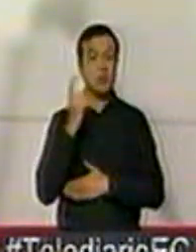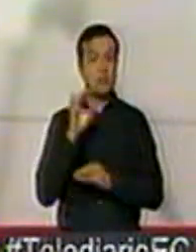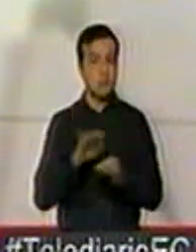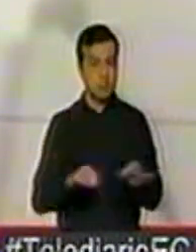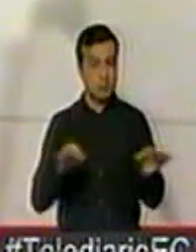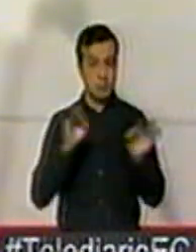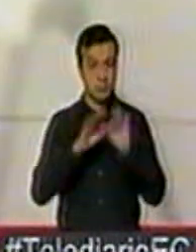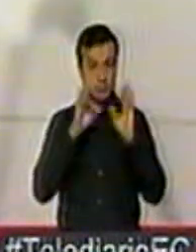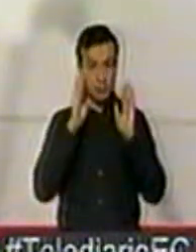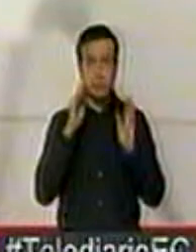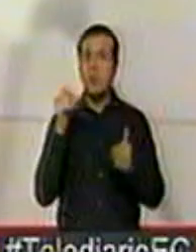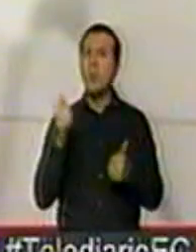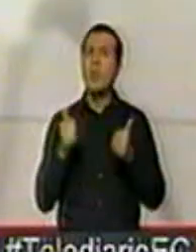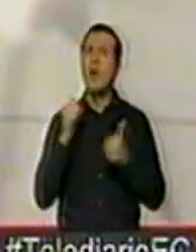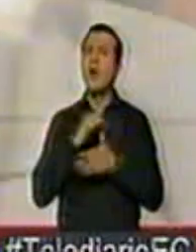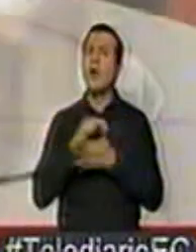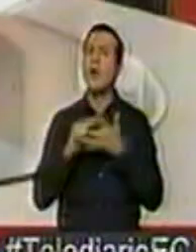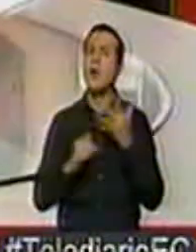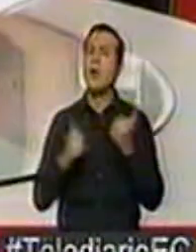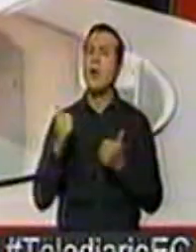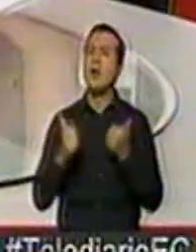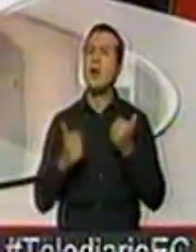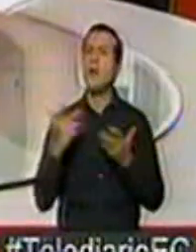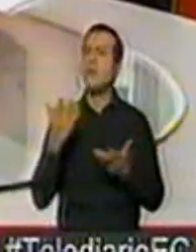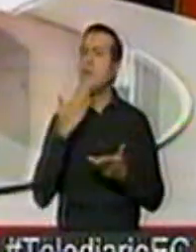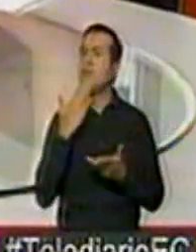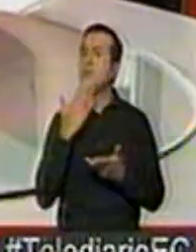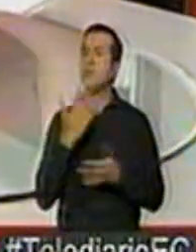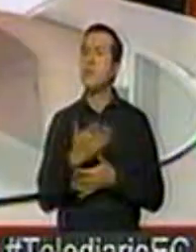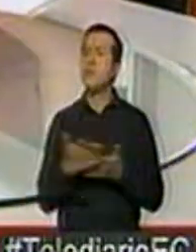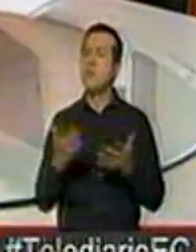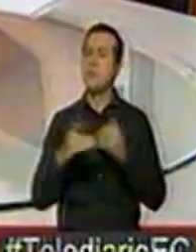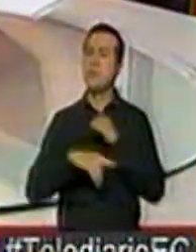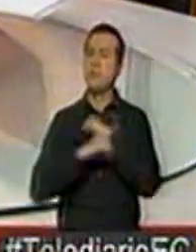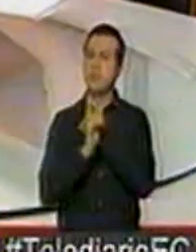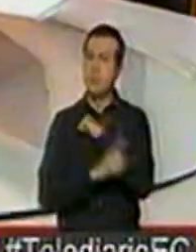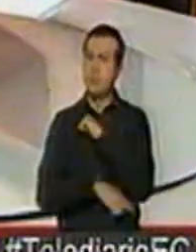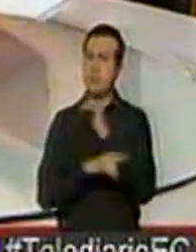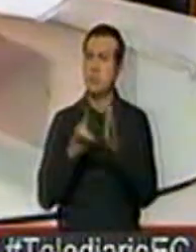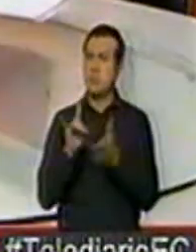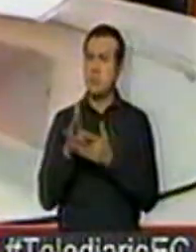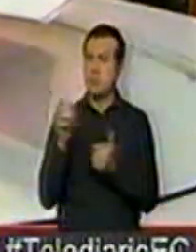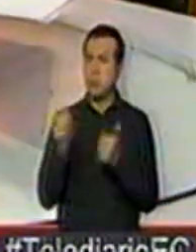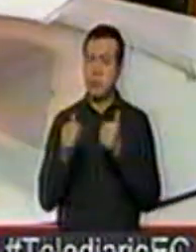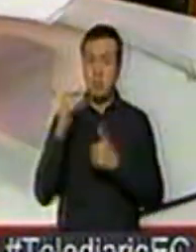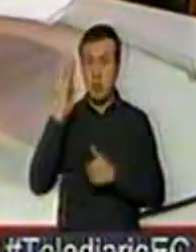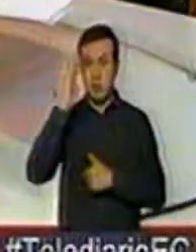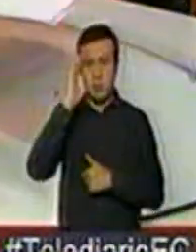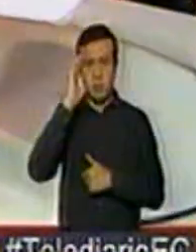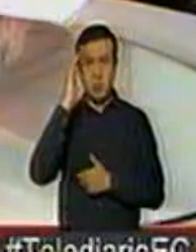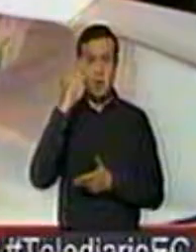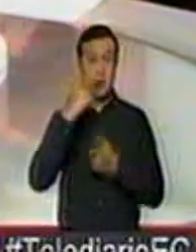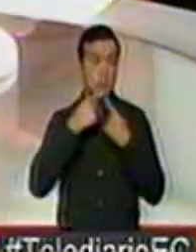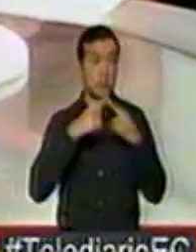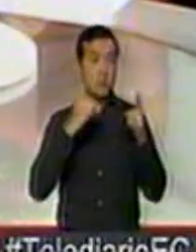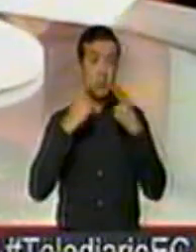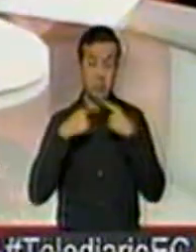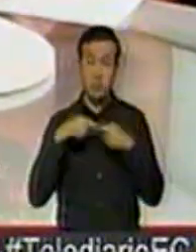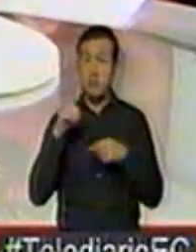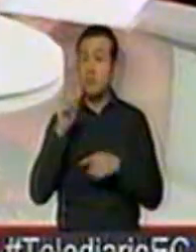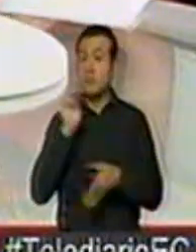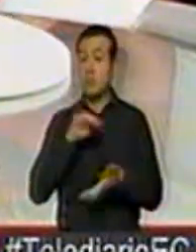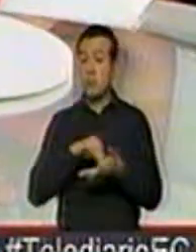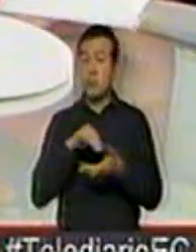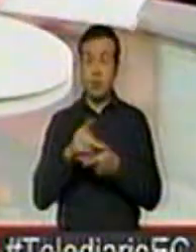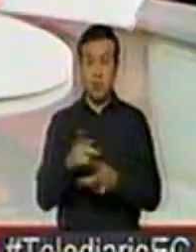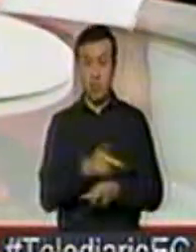que eso ocurra. ¿Cuáles podrían ser los escenarios en el caso de que ocurra esta censura y destitución? ¿No les preocupa también los anuncios que han hecho los miembros del